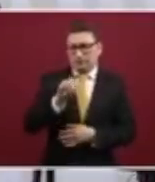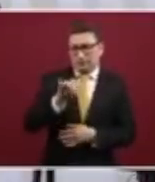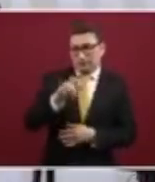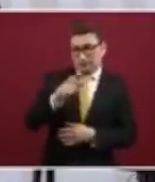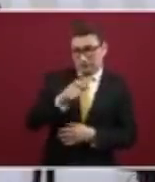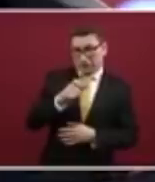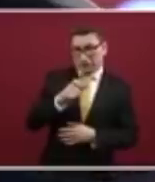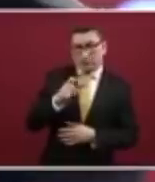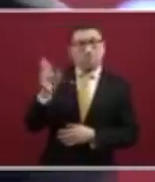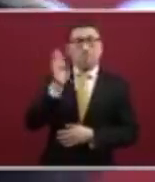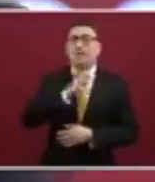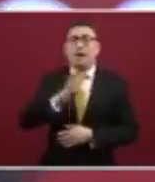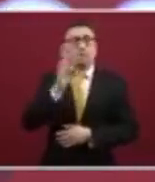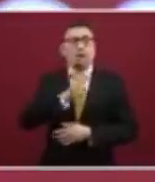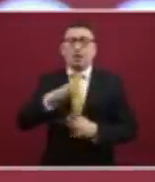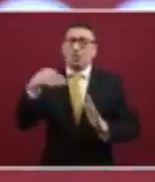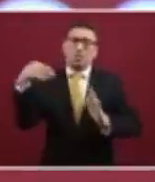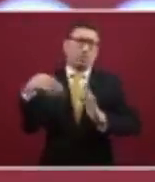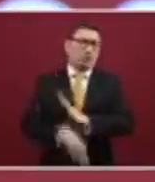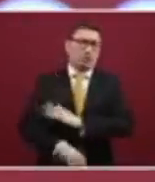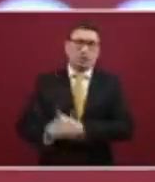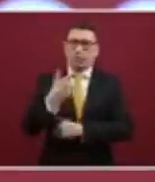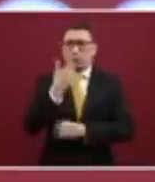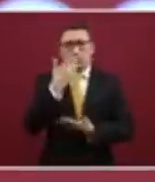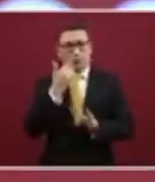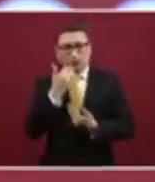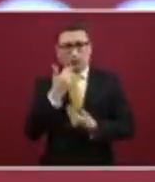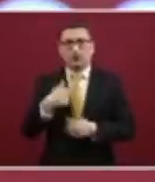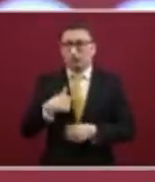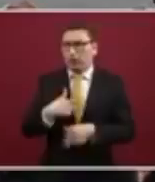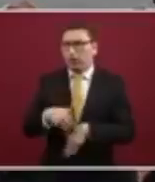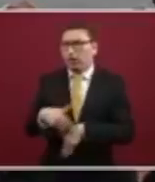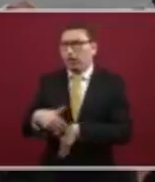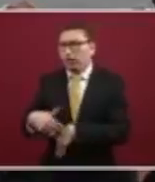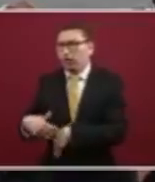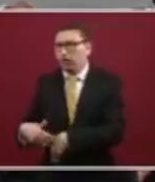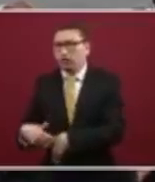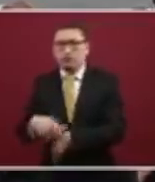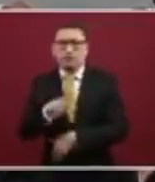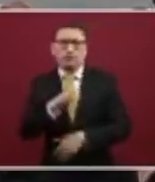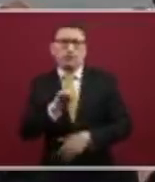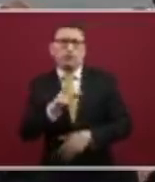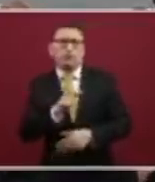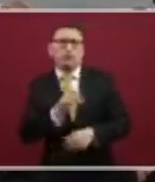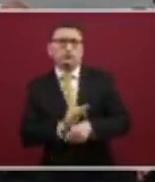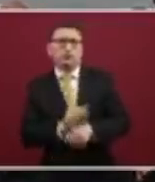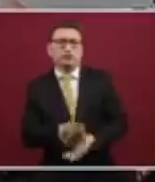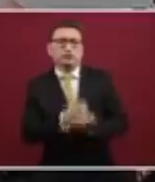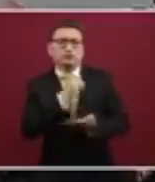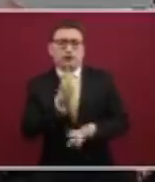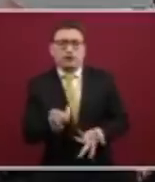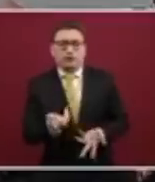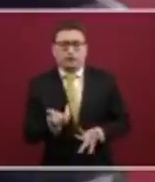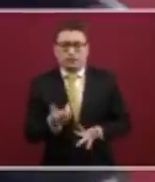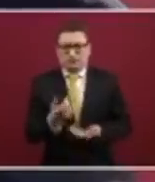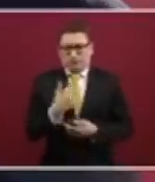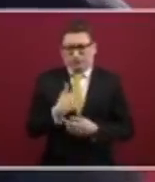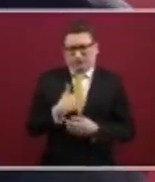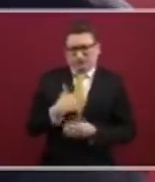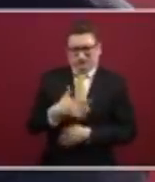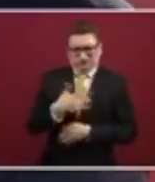pues entonces no habría nada que hacer. Yo sostengo lo